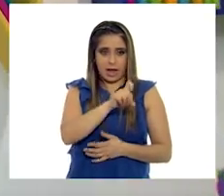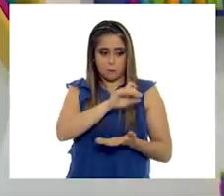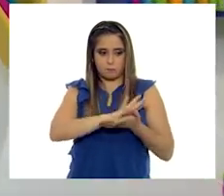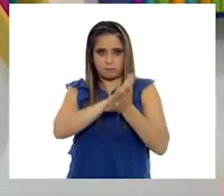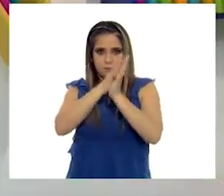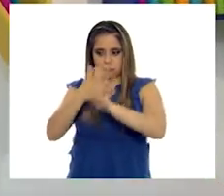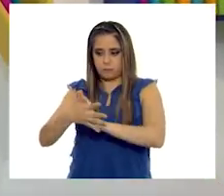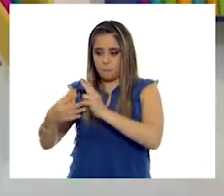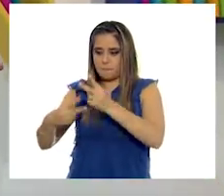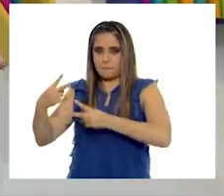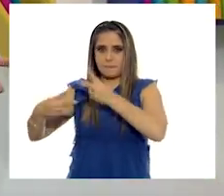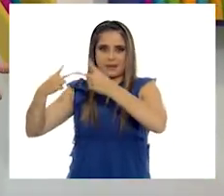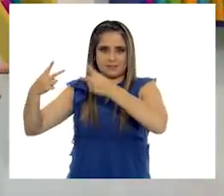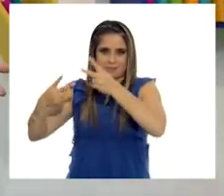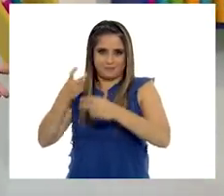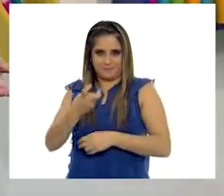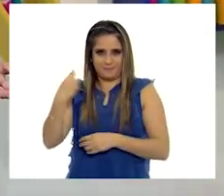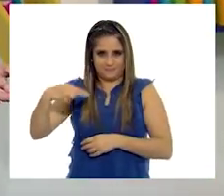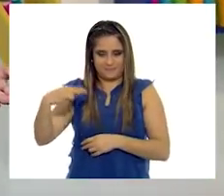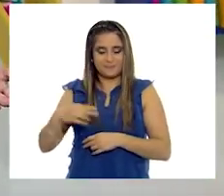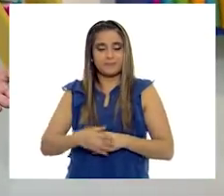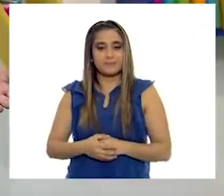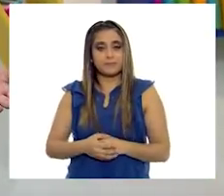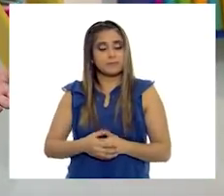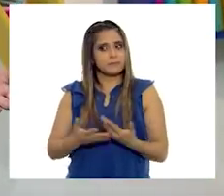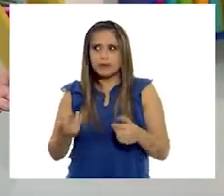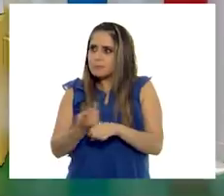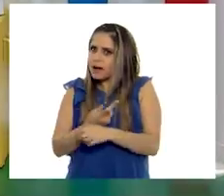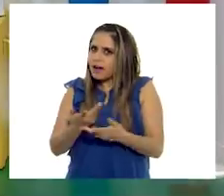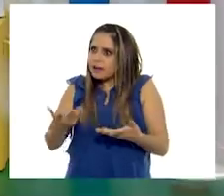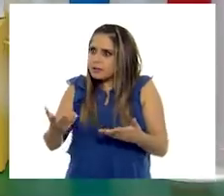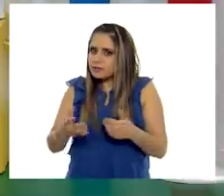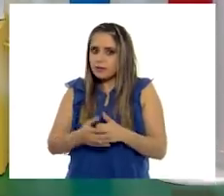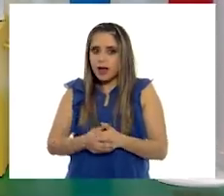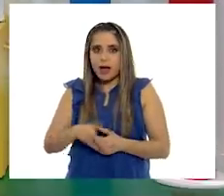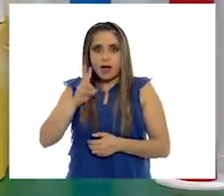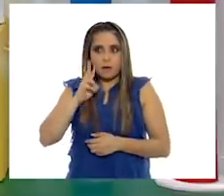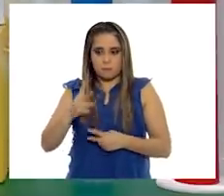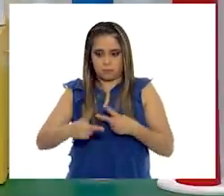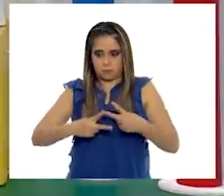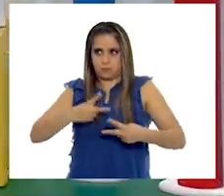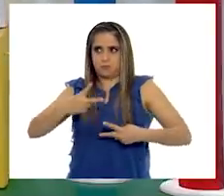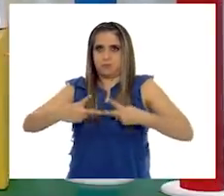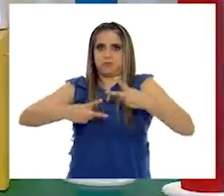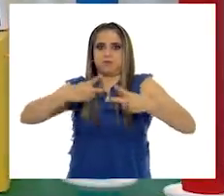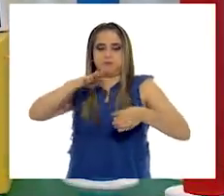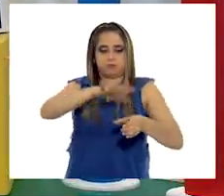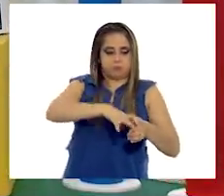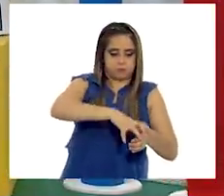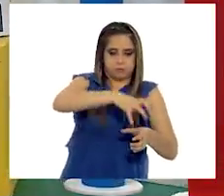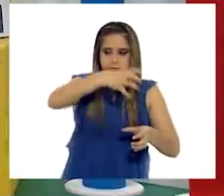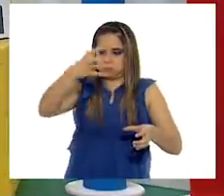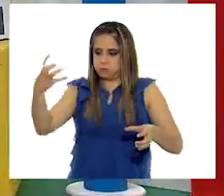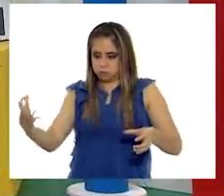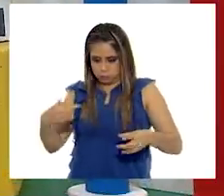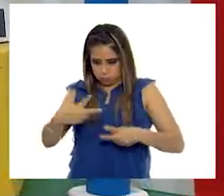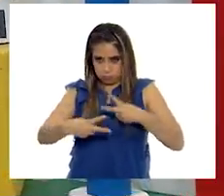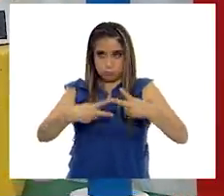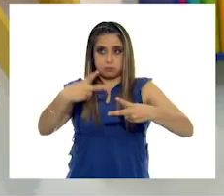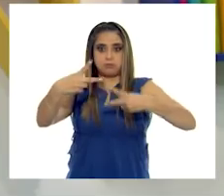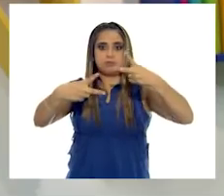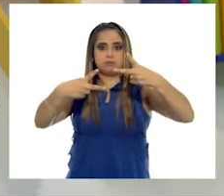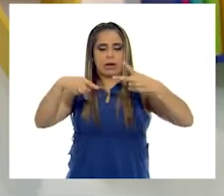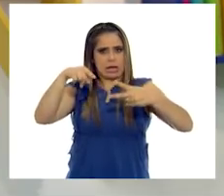Niñas y niños, Mariana, ¿qué fue lo que pasó? Pues salió una gran nube cuando abrieron la cazuela. ¿Será una